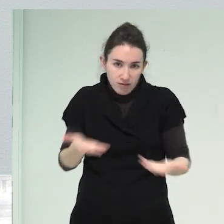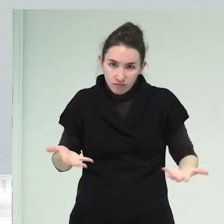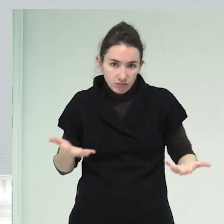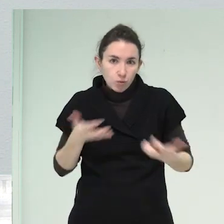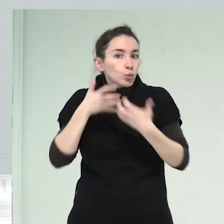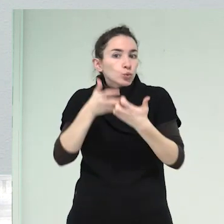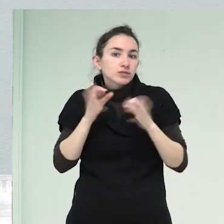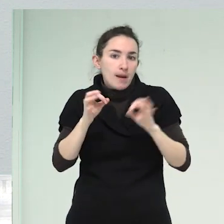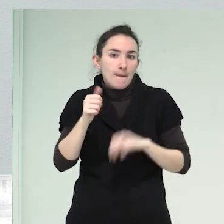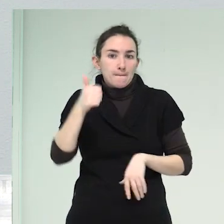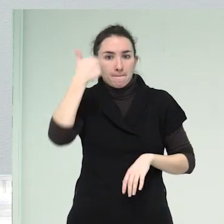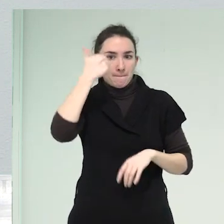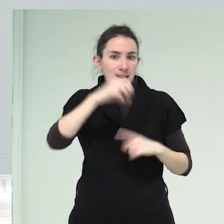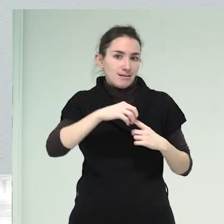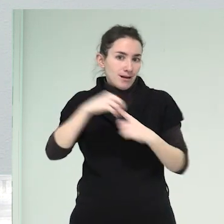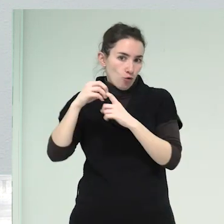en la lucha contra el patriarcado